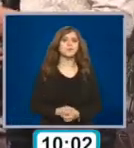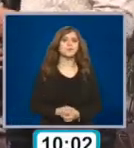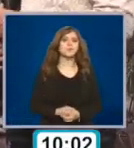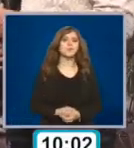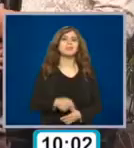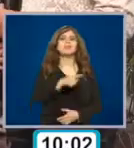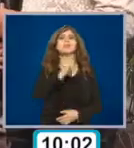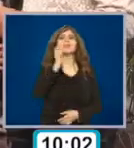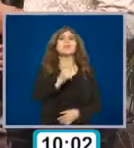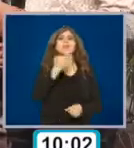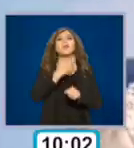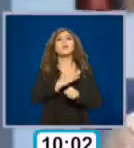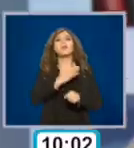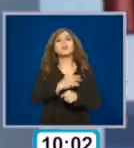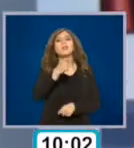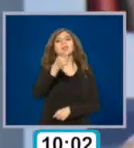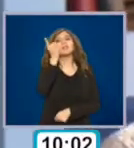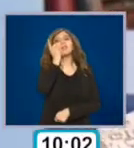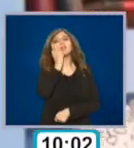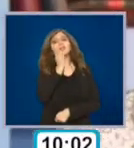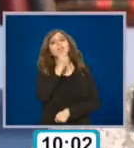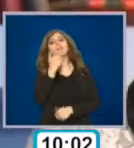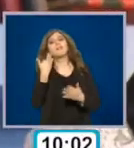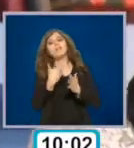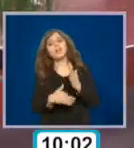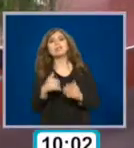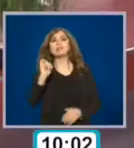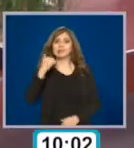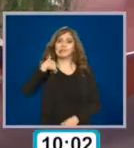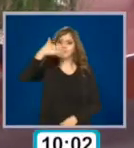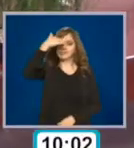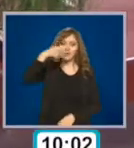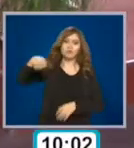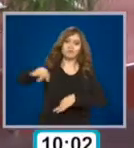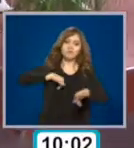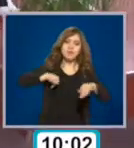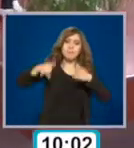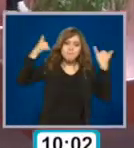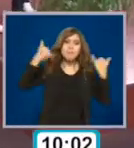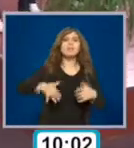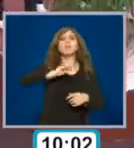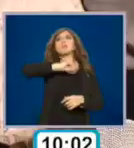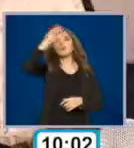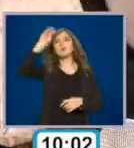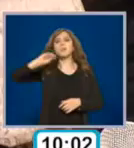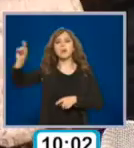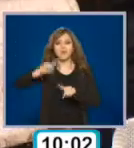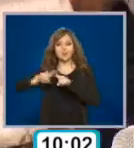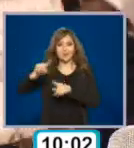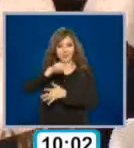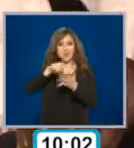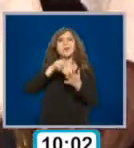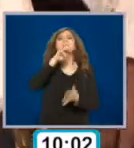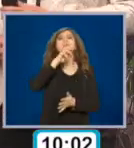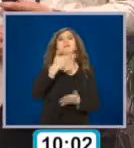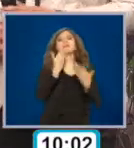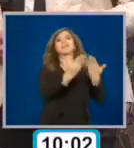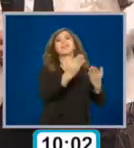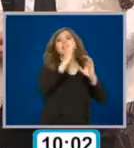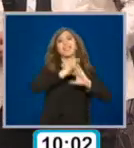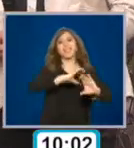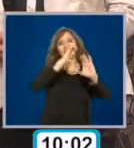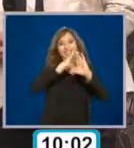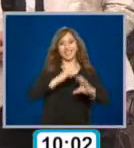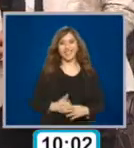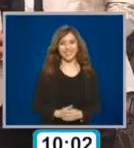sobró poquito sueño, pues. Poquito sueño, ¿no? Yo sé que han trabajado bastante, que andan de arriba para abajo, pero bueno, mejor a cantar. Ándale, pues, a